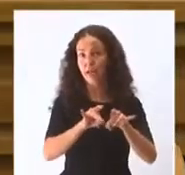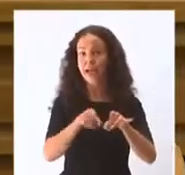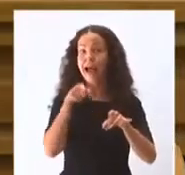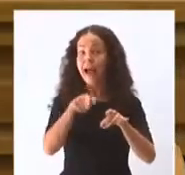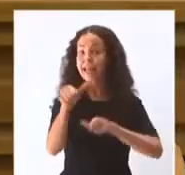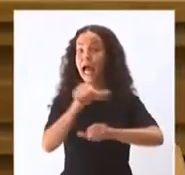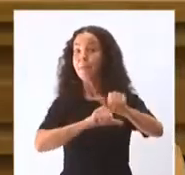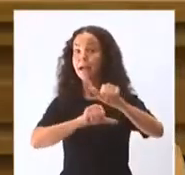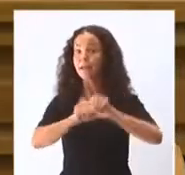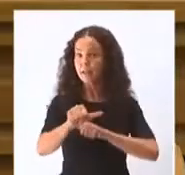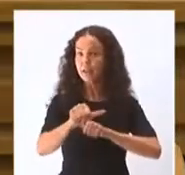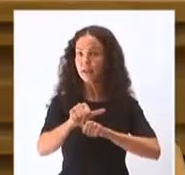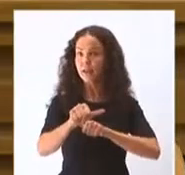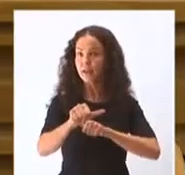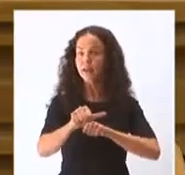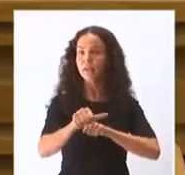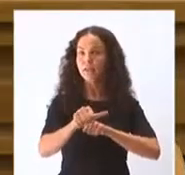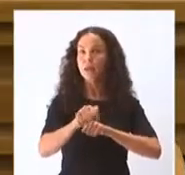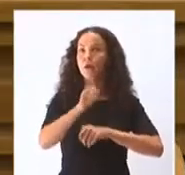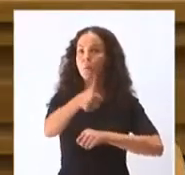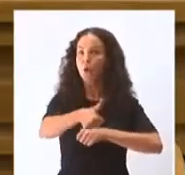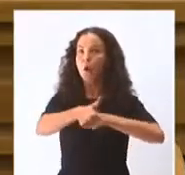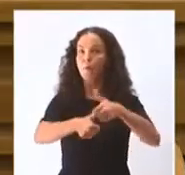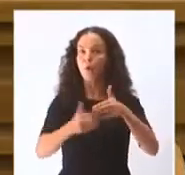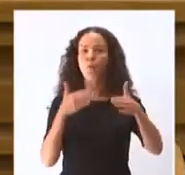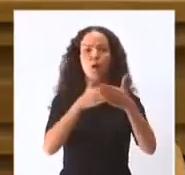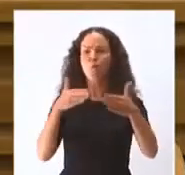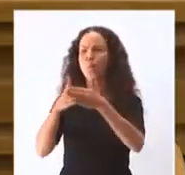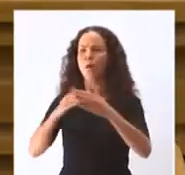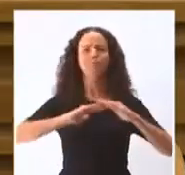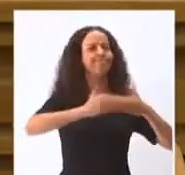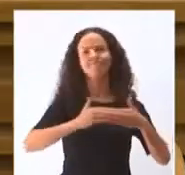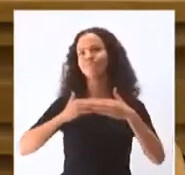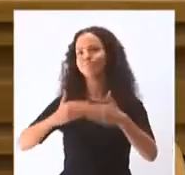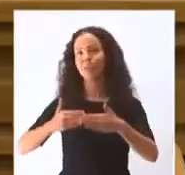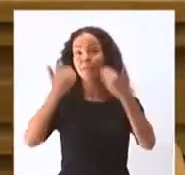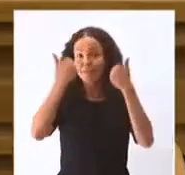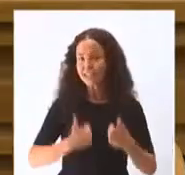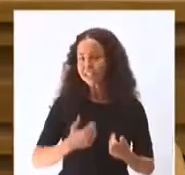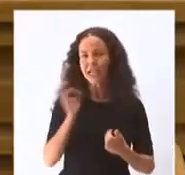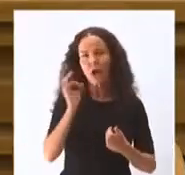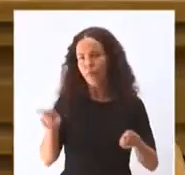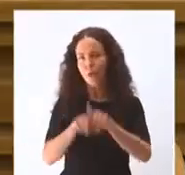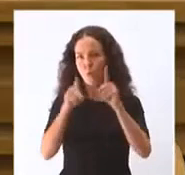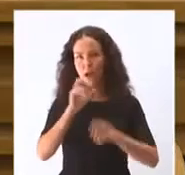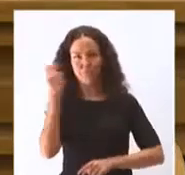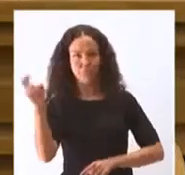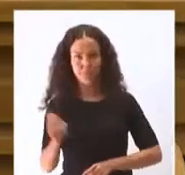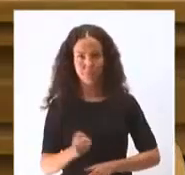ahí ir avanzando en otros elementos de barrera sino física de otra naturaleza